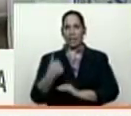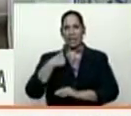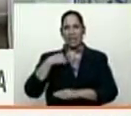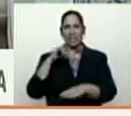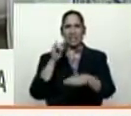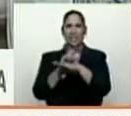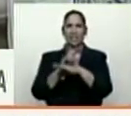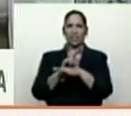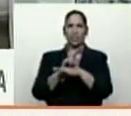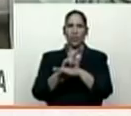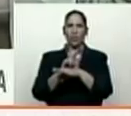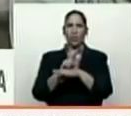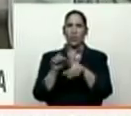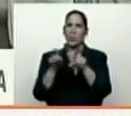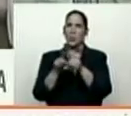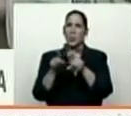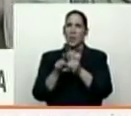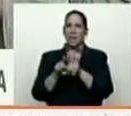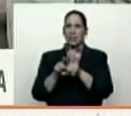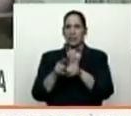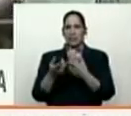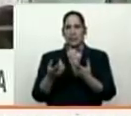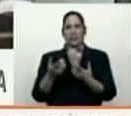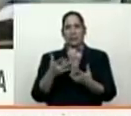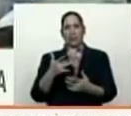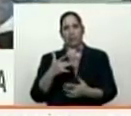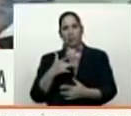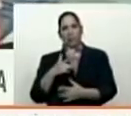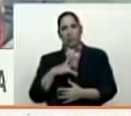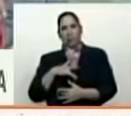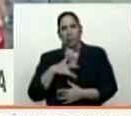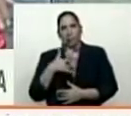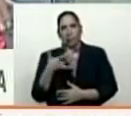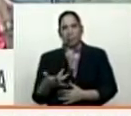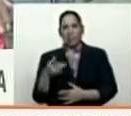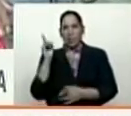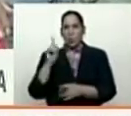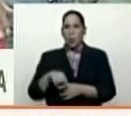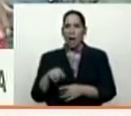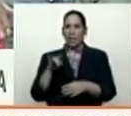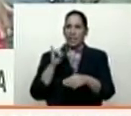provoca desprecio. Y con la traición los traidores.